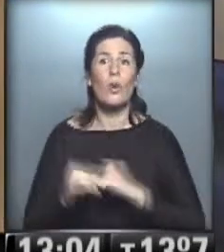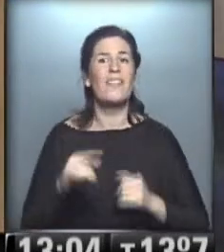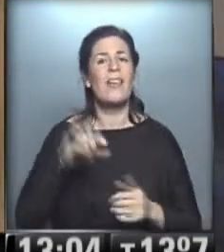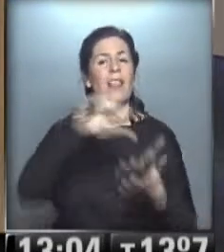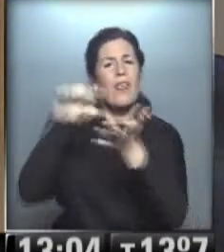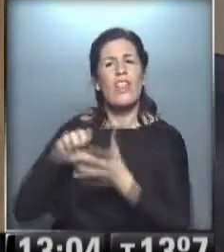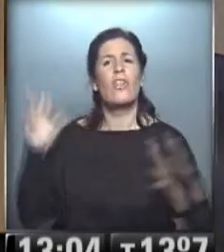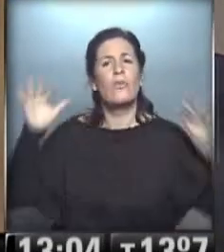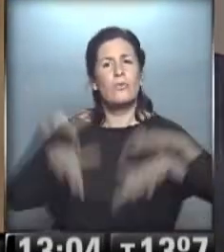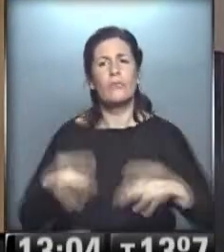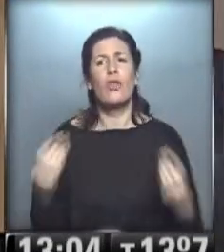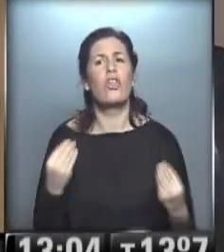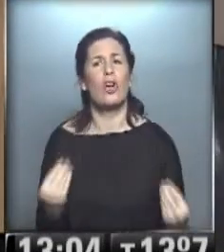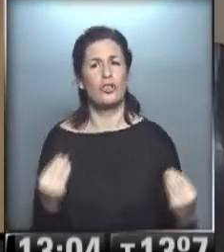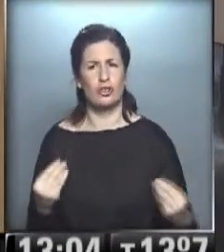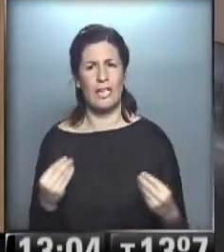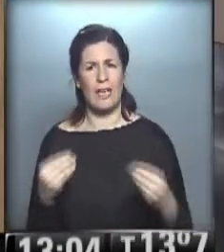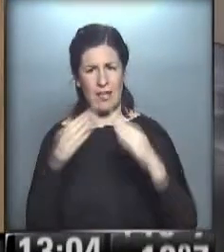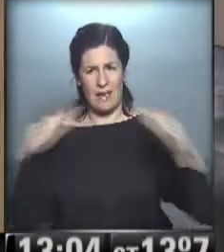país será en la gente del santuario en liniers